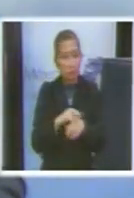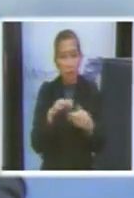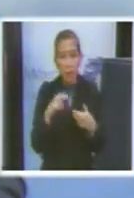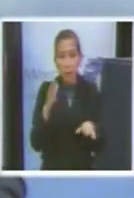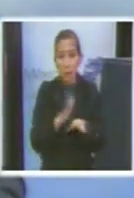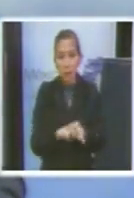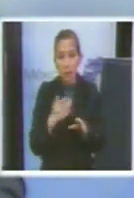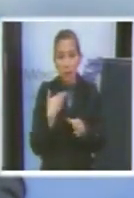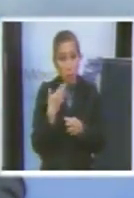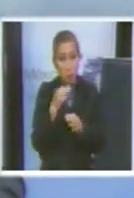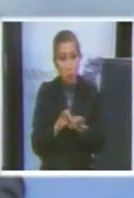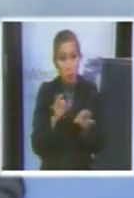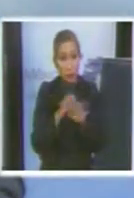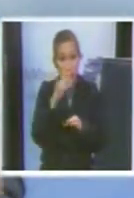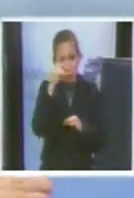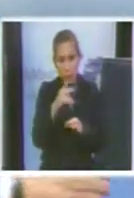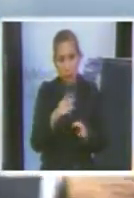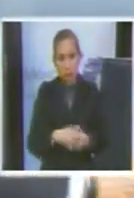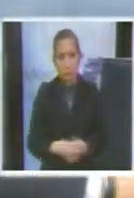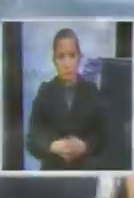relaciones más estratégicas que tiene el país.